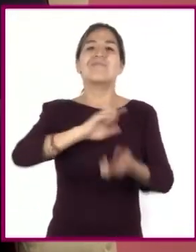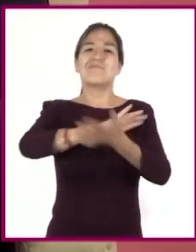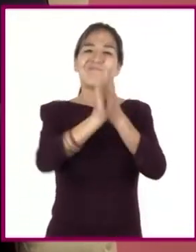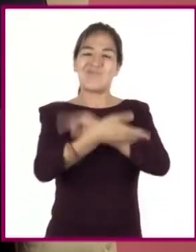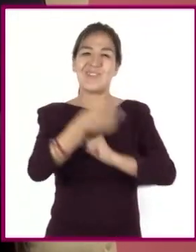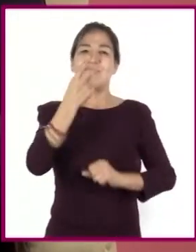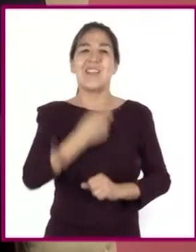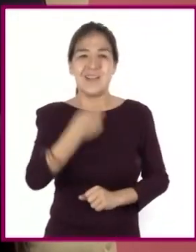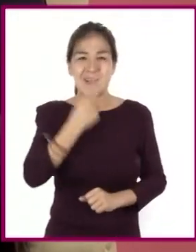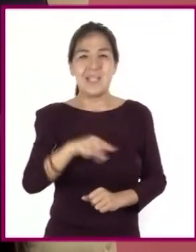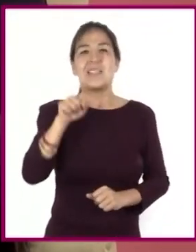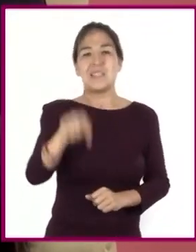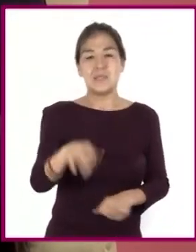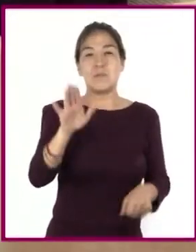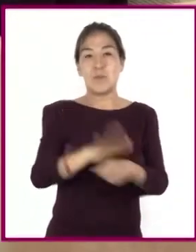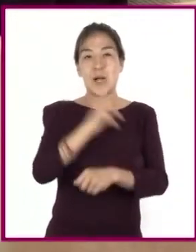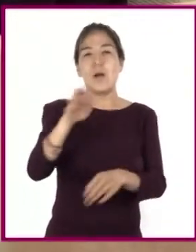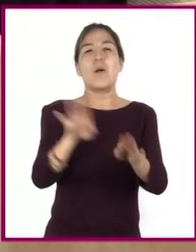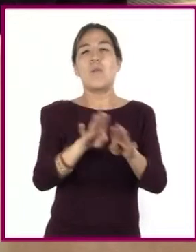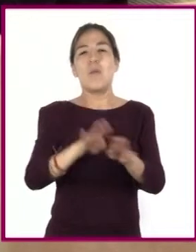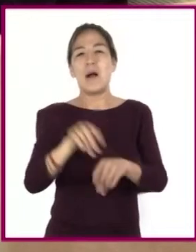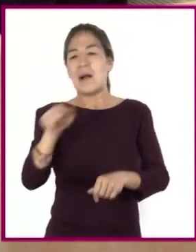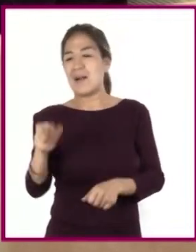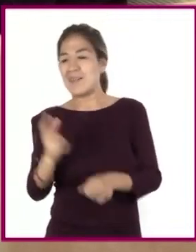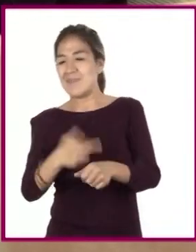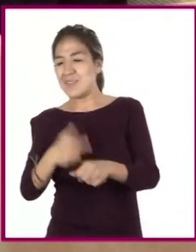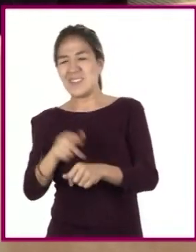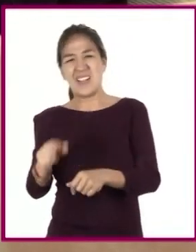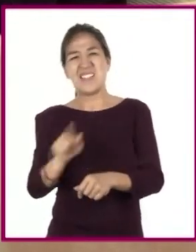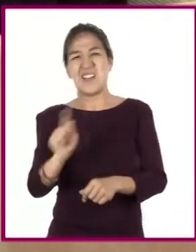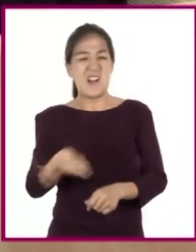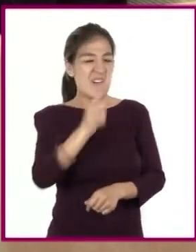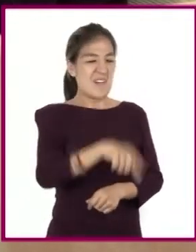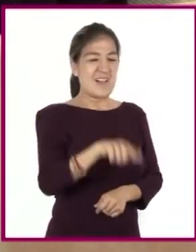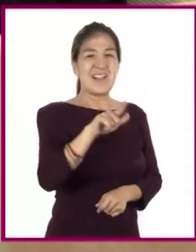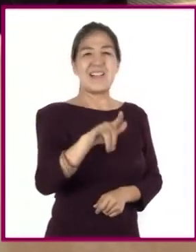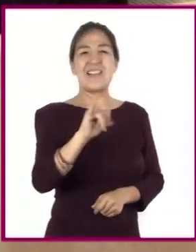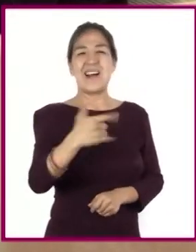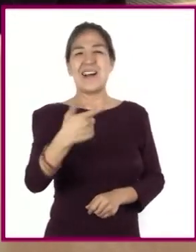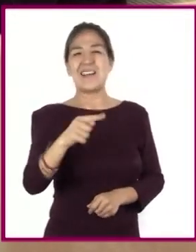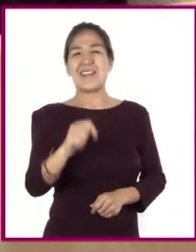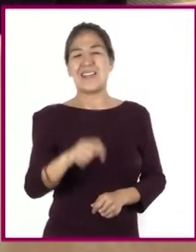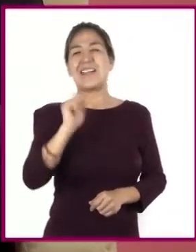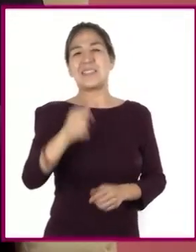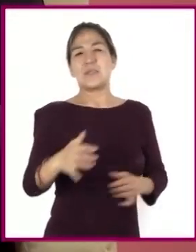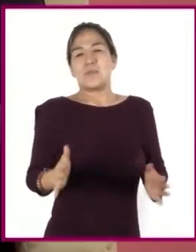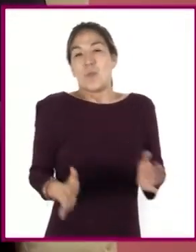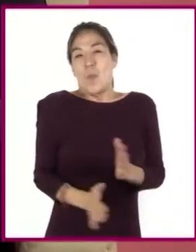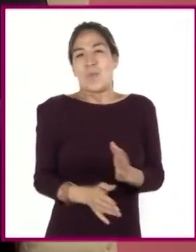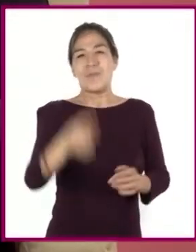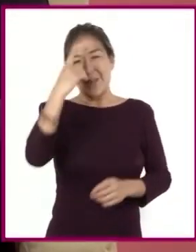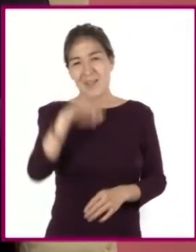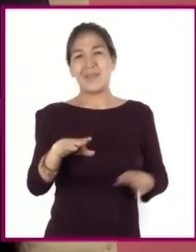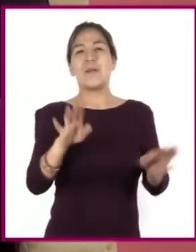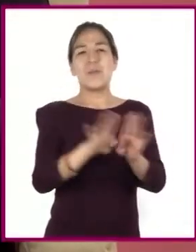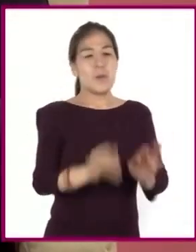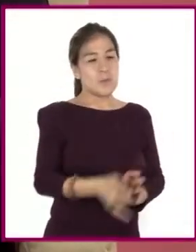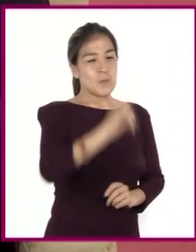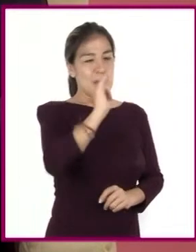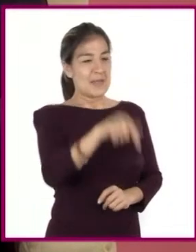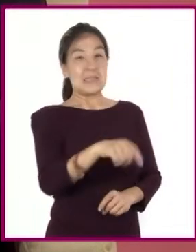sustituir los refrescos, por ejemplo, por refrescos light u otras bebidas que tengan 0 calorías,